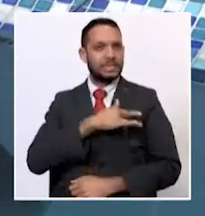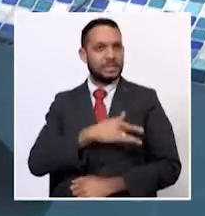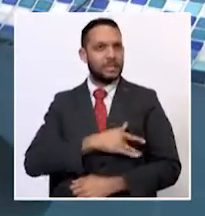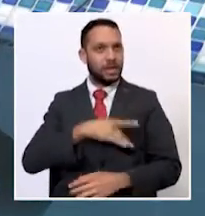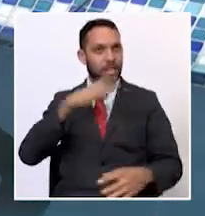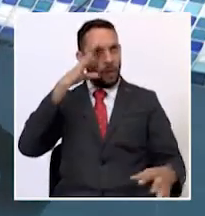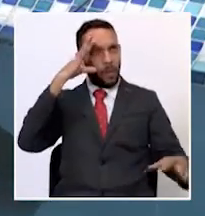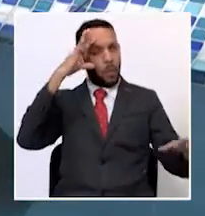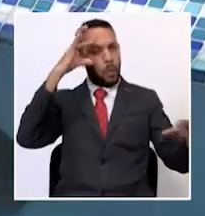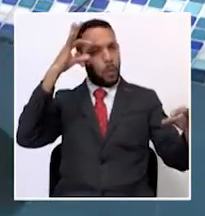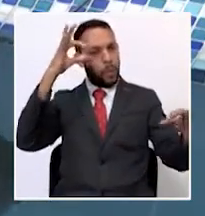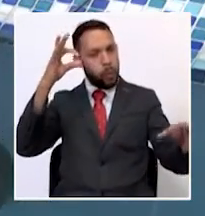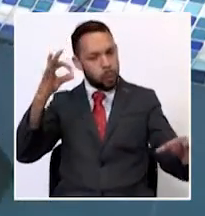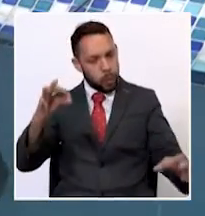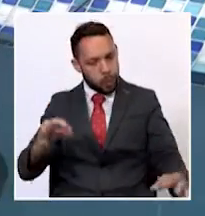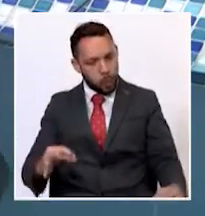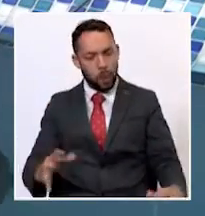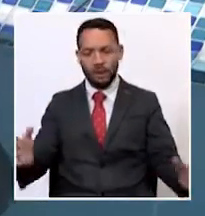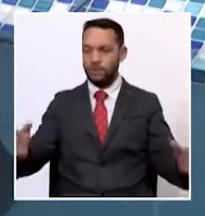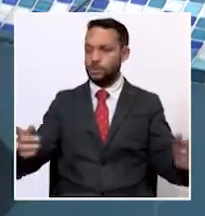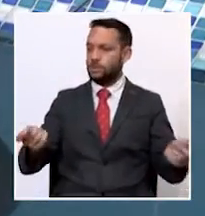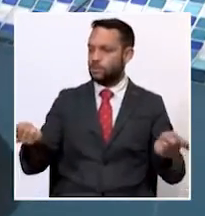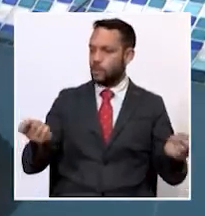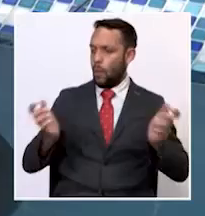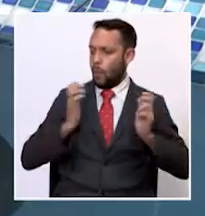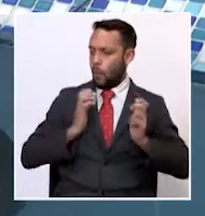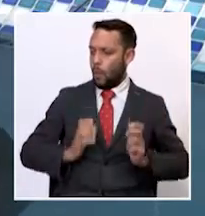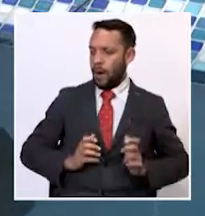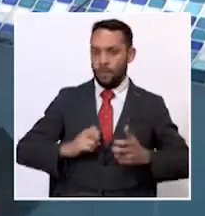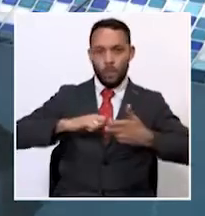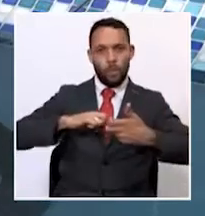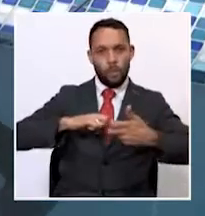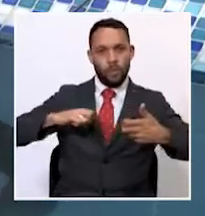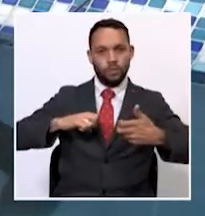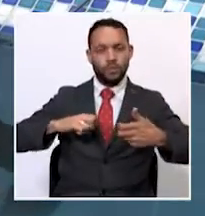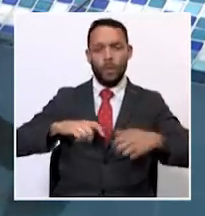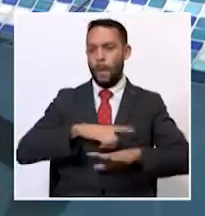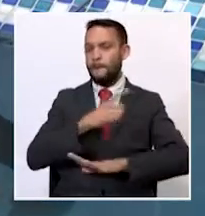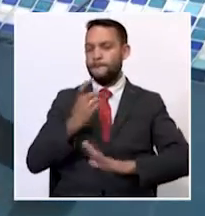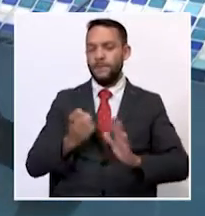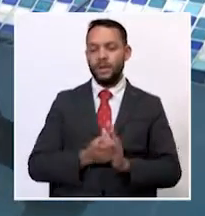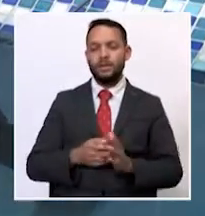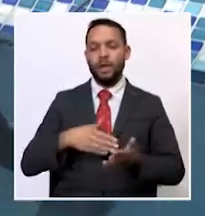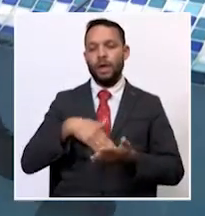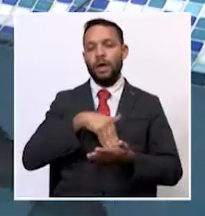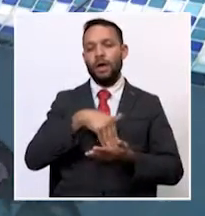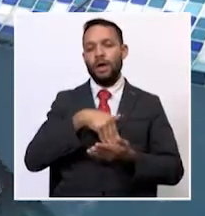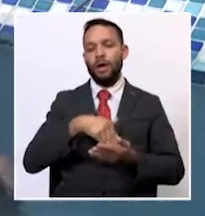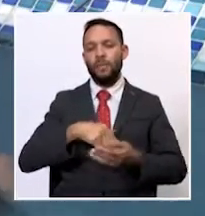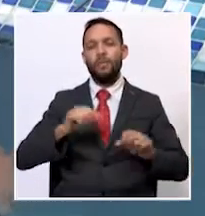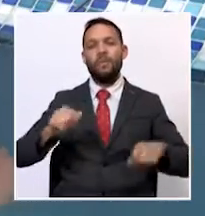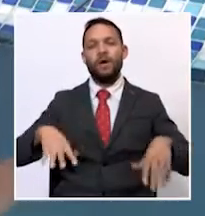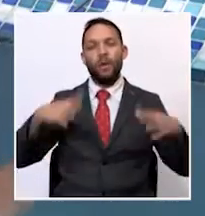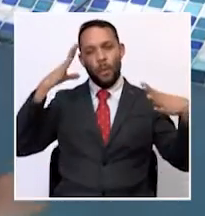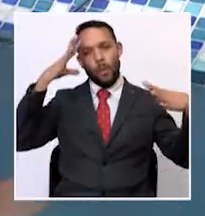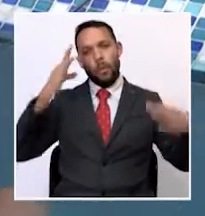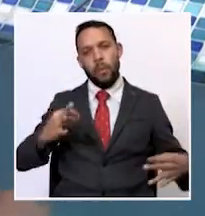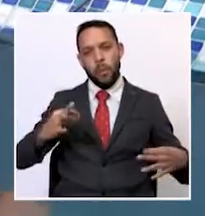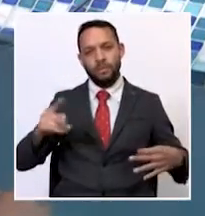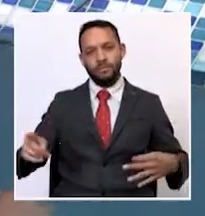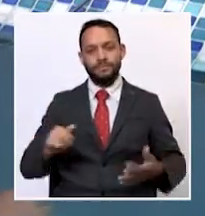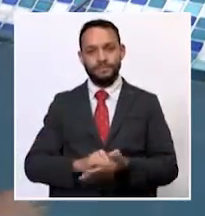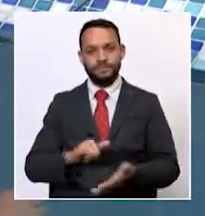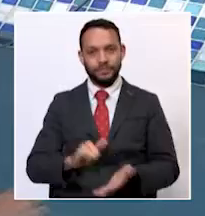sensaciones, sus emociones, su cuerpo, sus músculos a una relajación total. El paciente es llevado a una flotación,